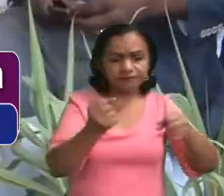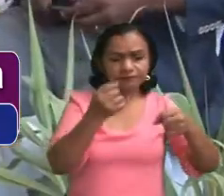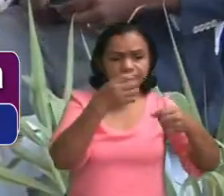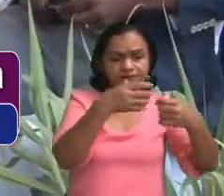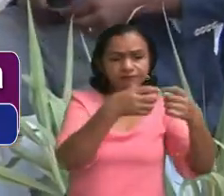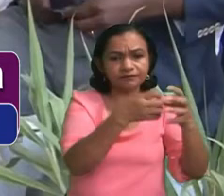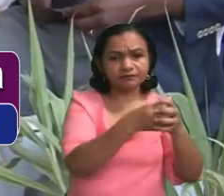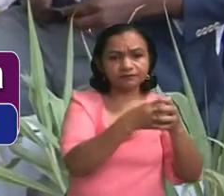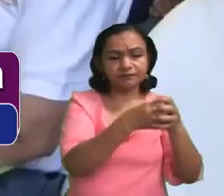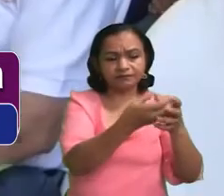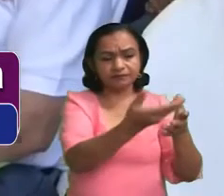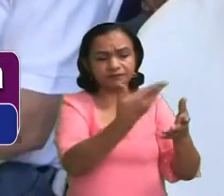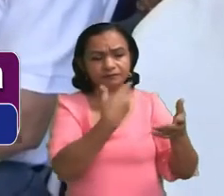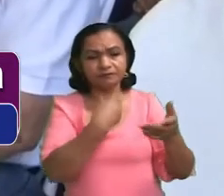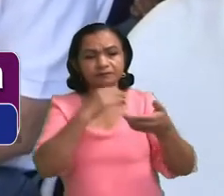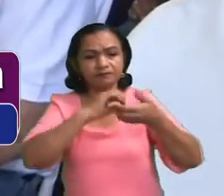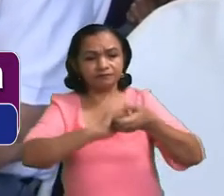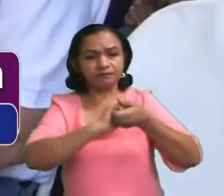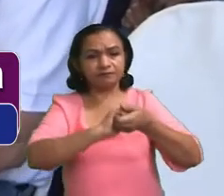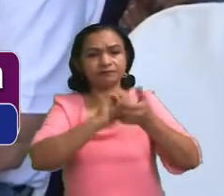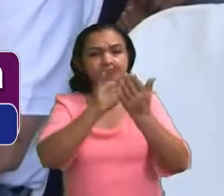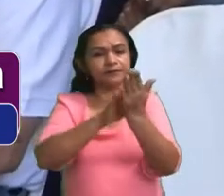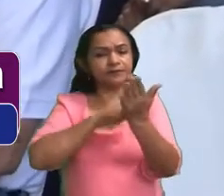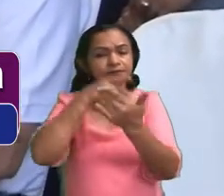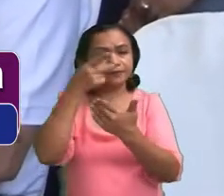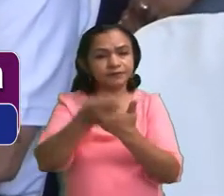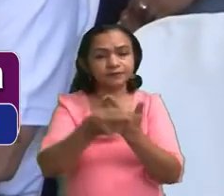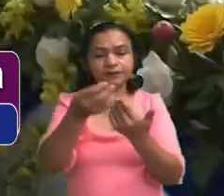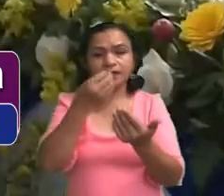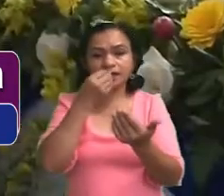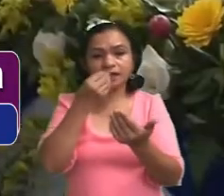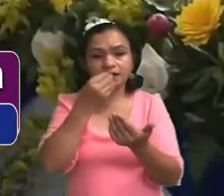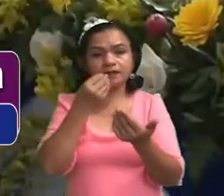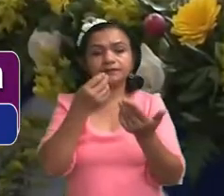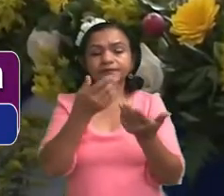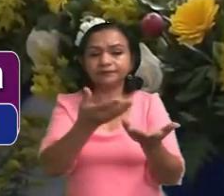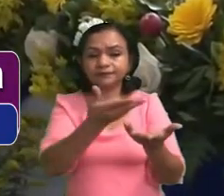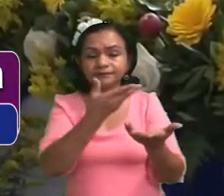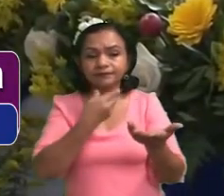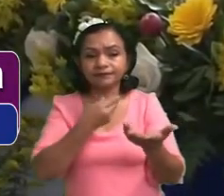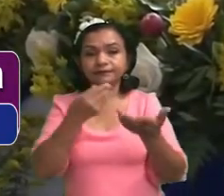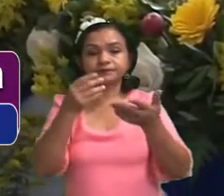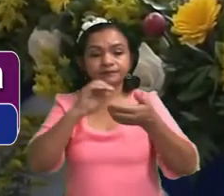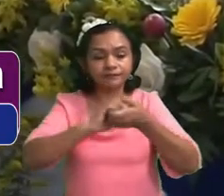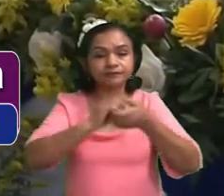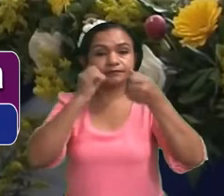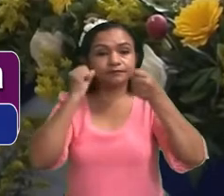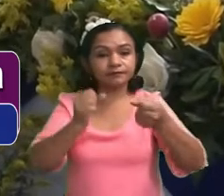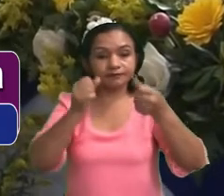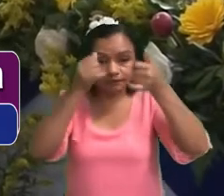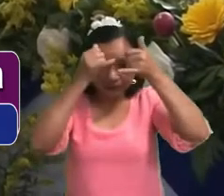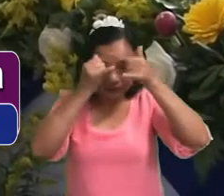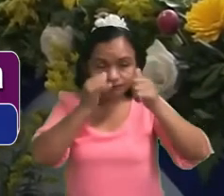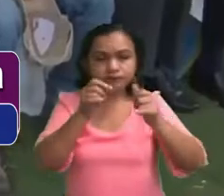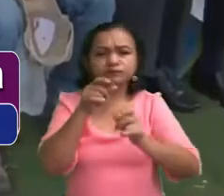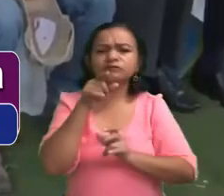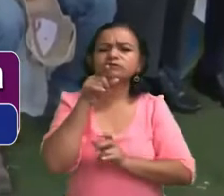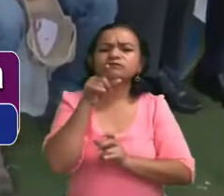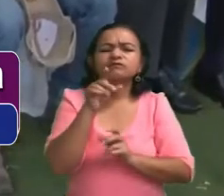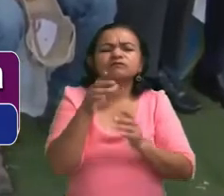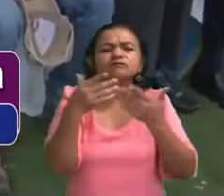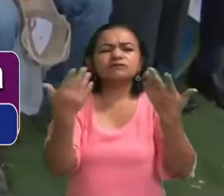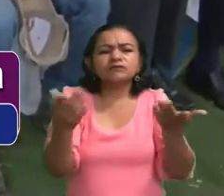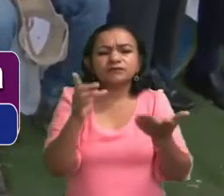Económica casualmente, hablando del programa productivo alimentario, me decía un amigo ganadero: Douglas, ¿de qué apuro